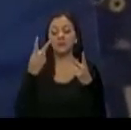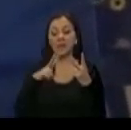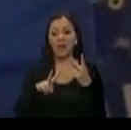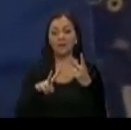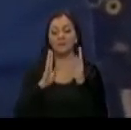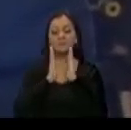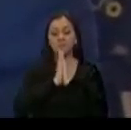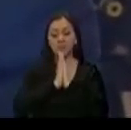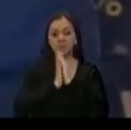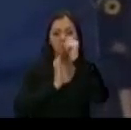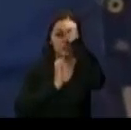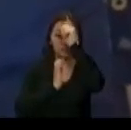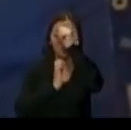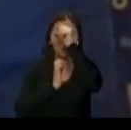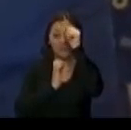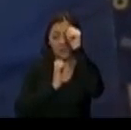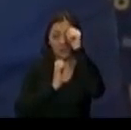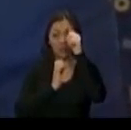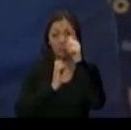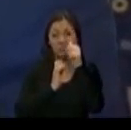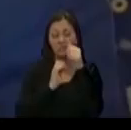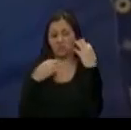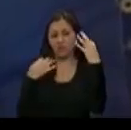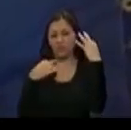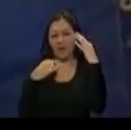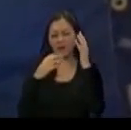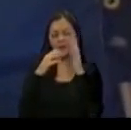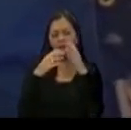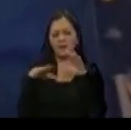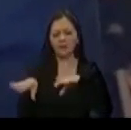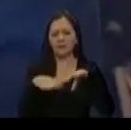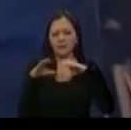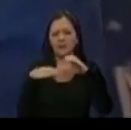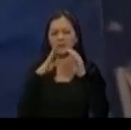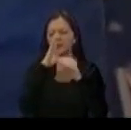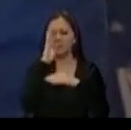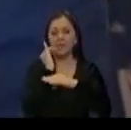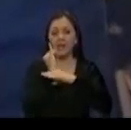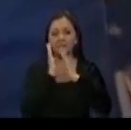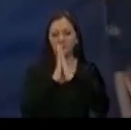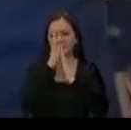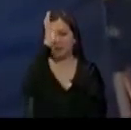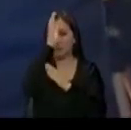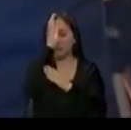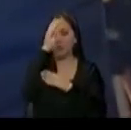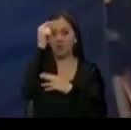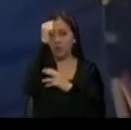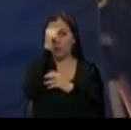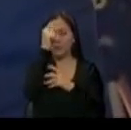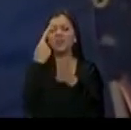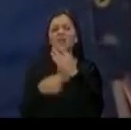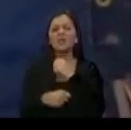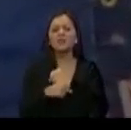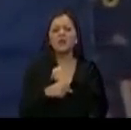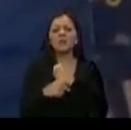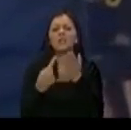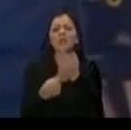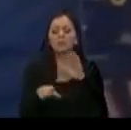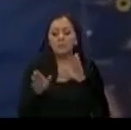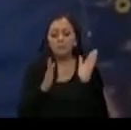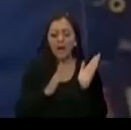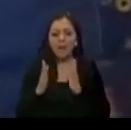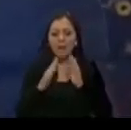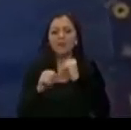los domingos, no sé, de las normales actividades que tiene la Iglesia ecuatoriana, ¿qué tipo de trabajo se va a hacer con